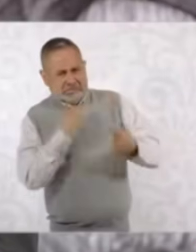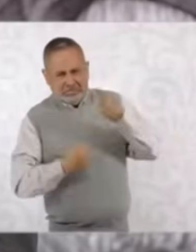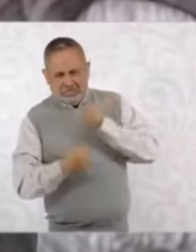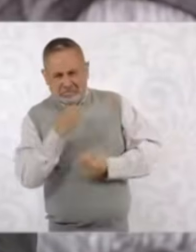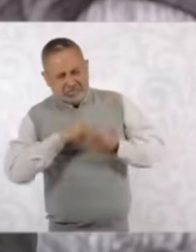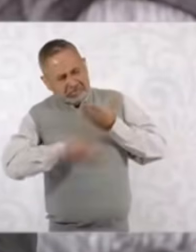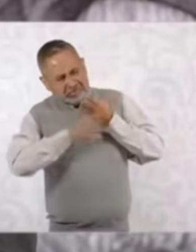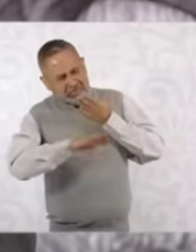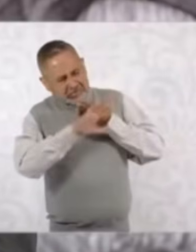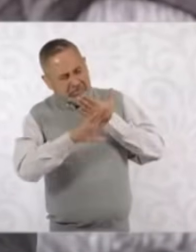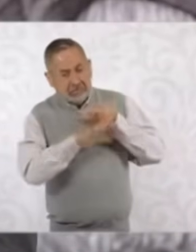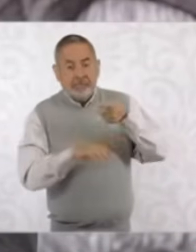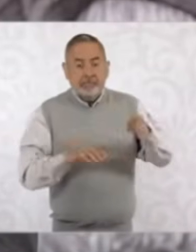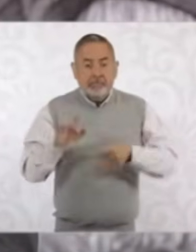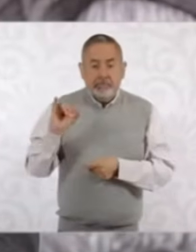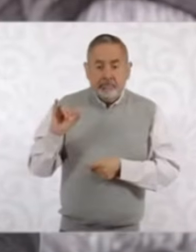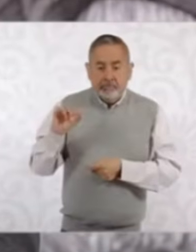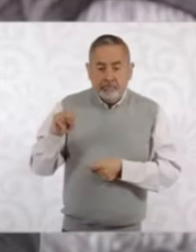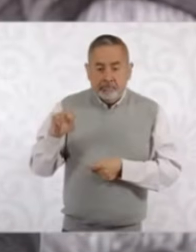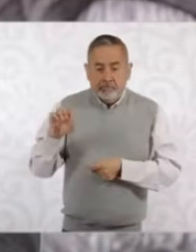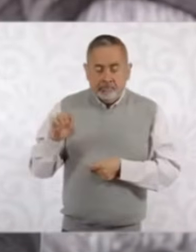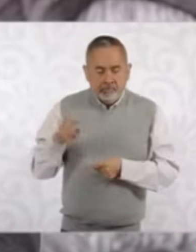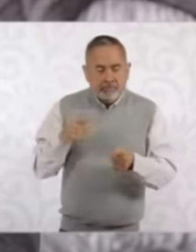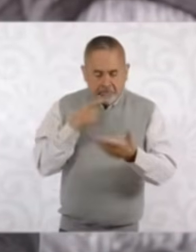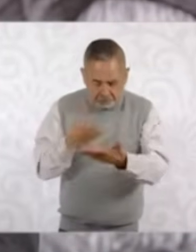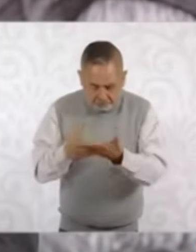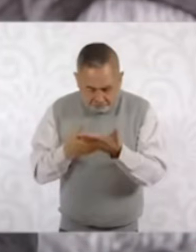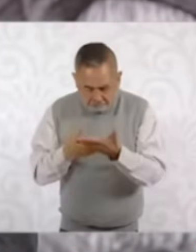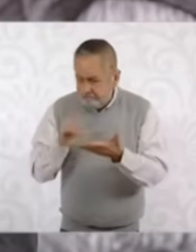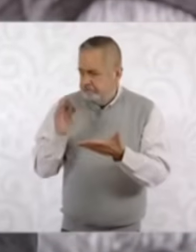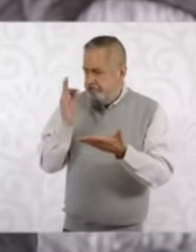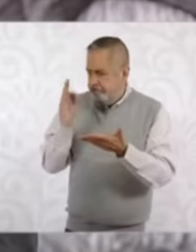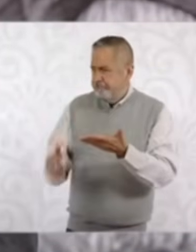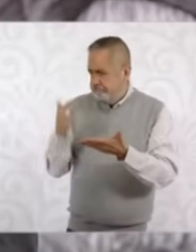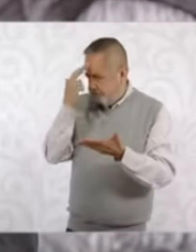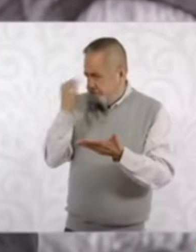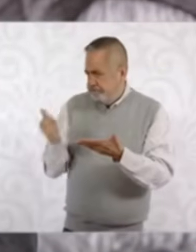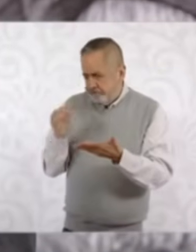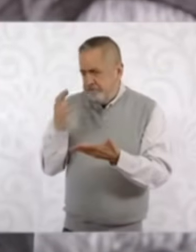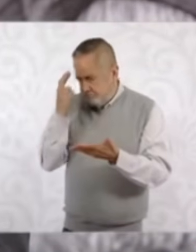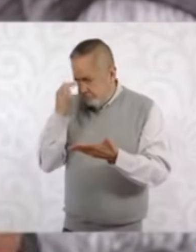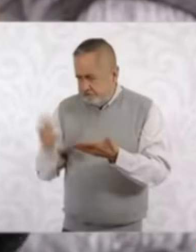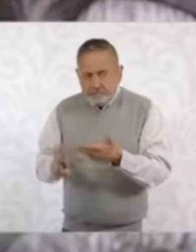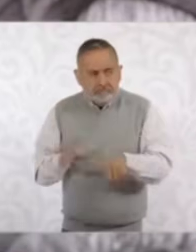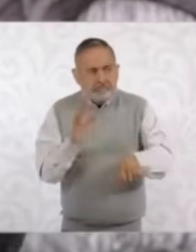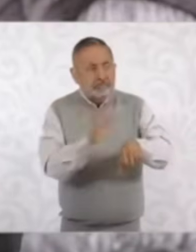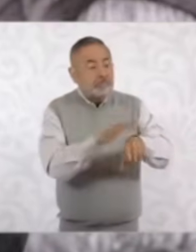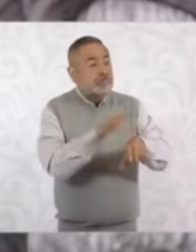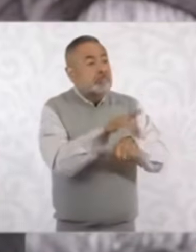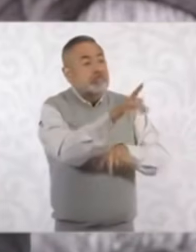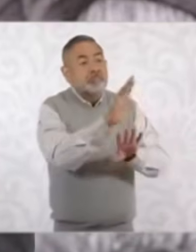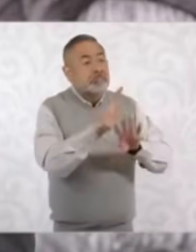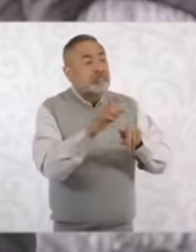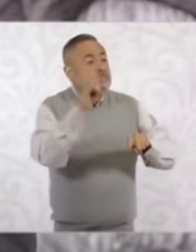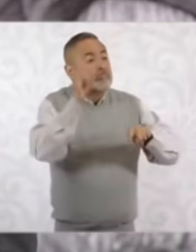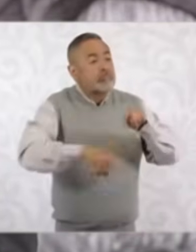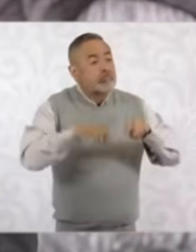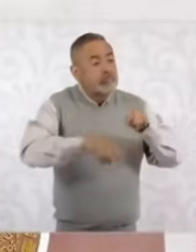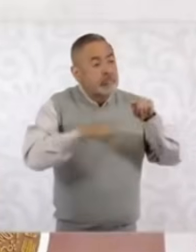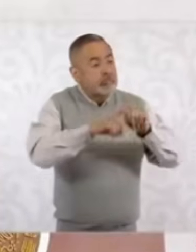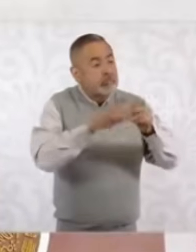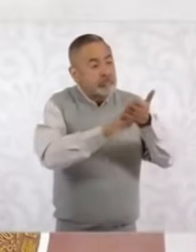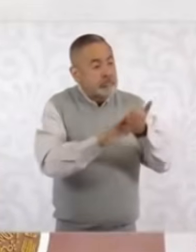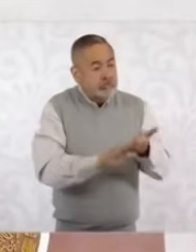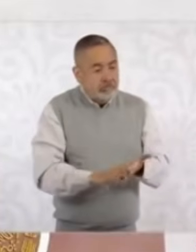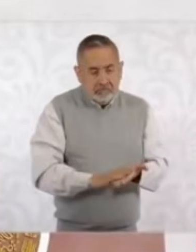Electoral aceptó la queja y le solicitó como medidas cautelares bajar una serie de publicaciones que claramente